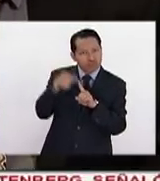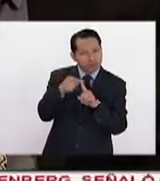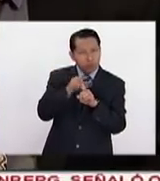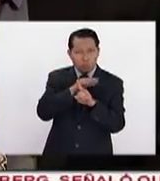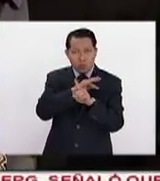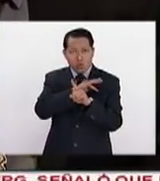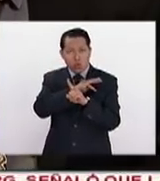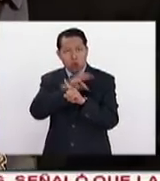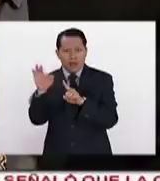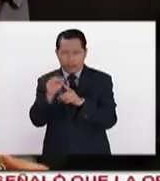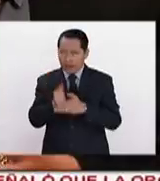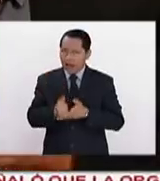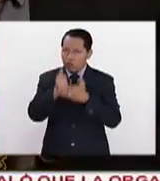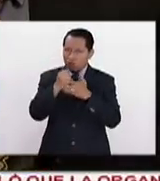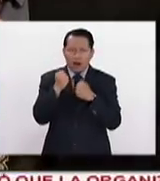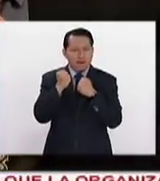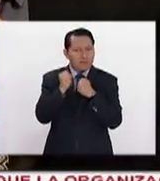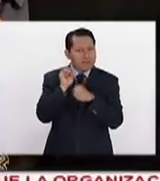la diferencia.